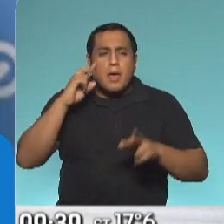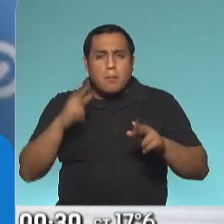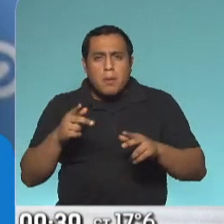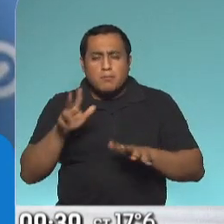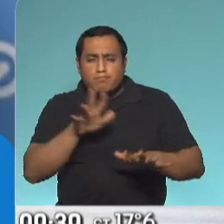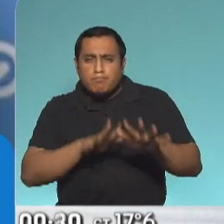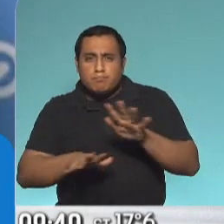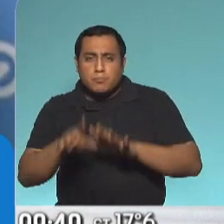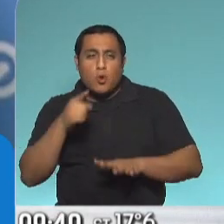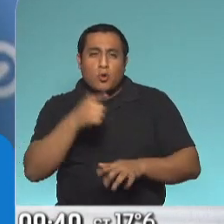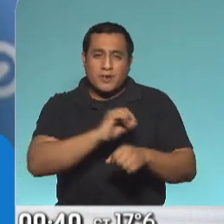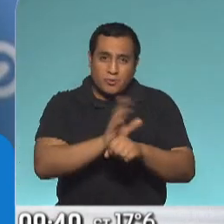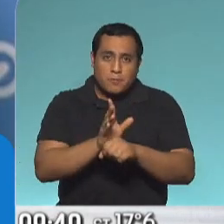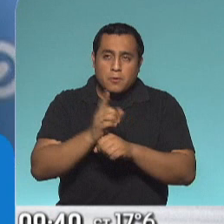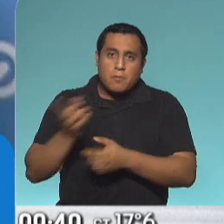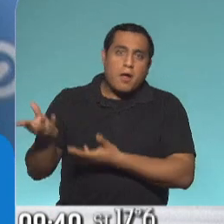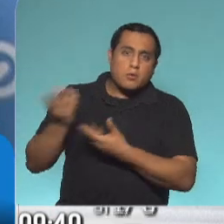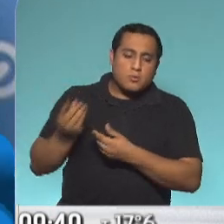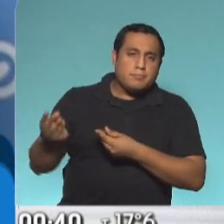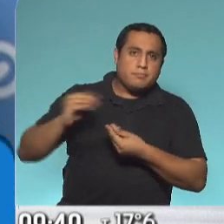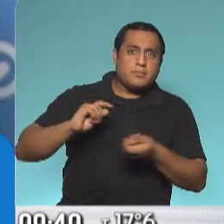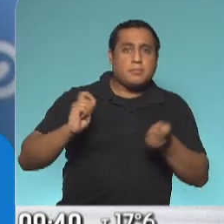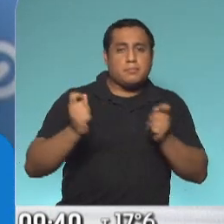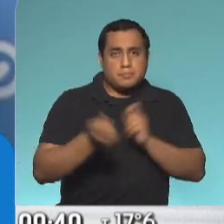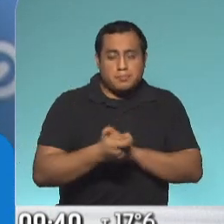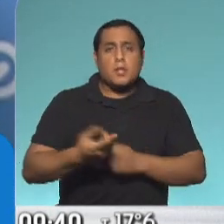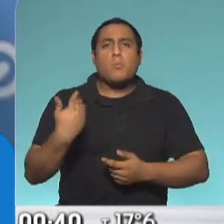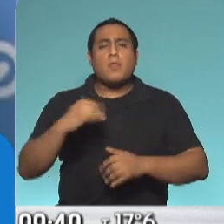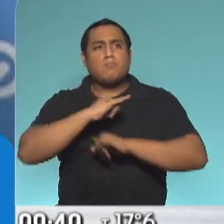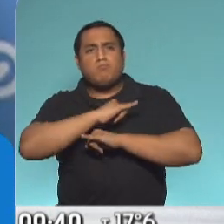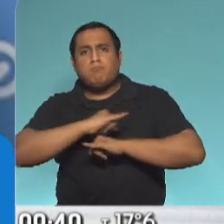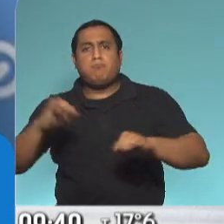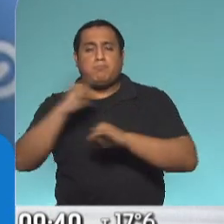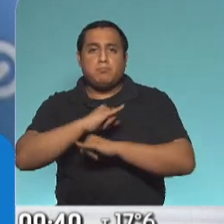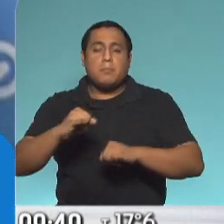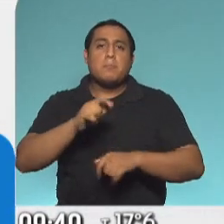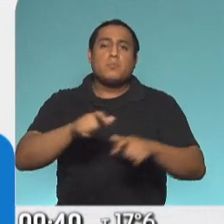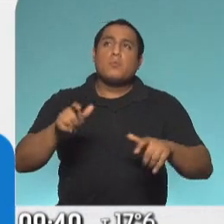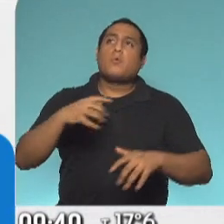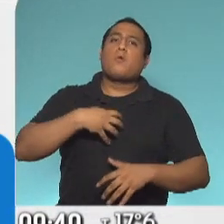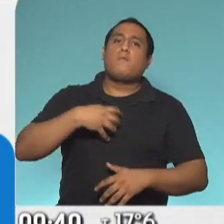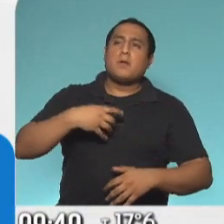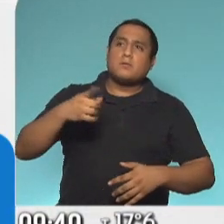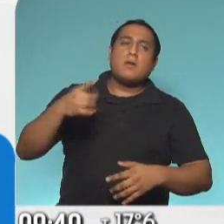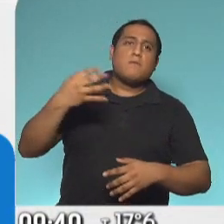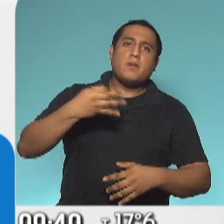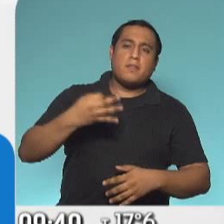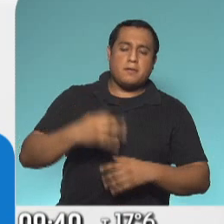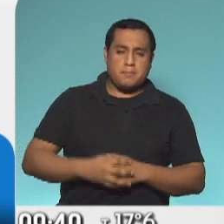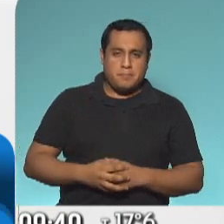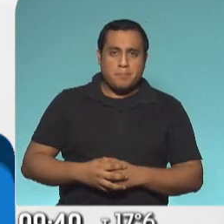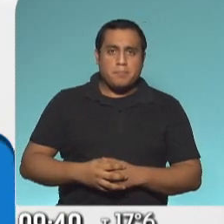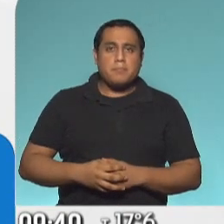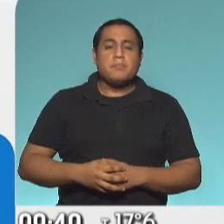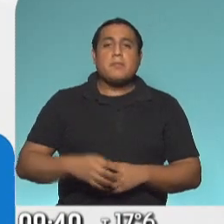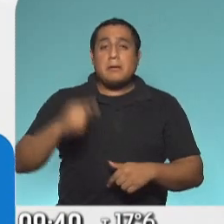sanitario nacional al coronavirus y comunicar con transparencia para generar confianza pensando